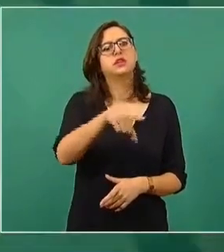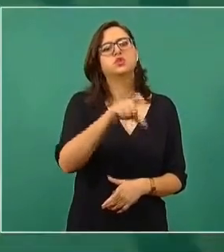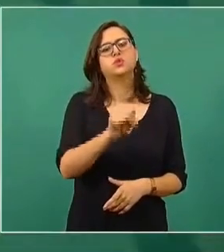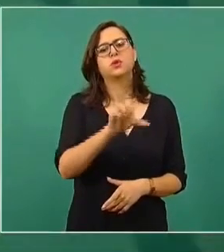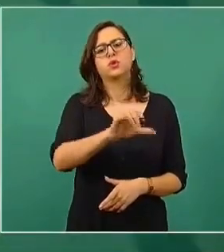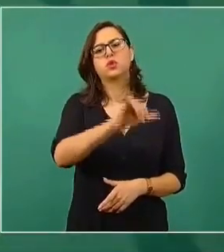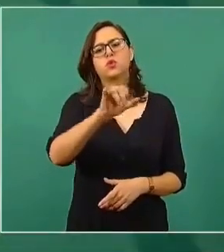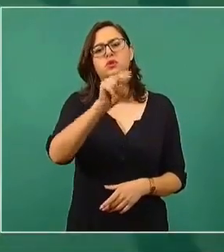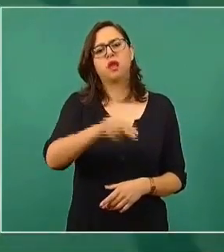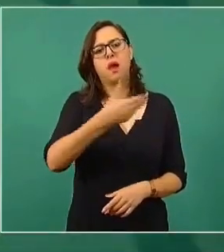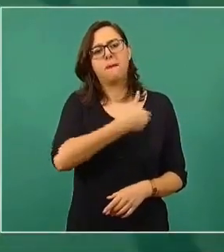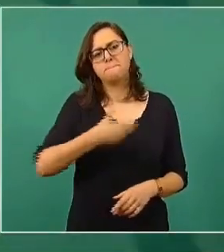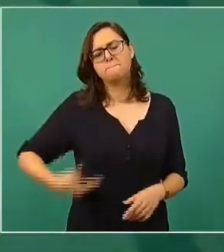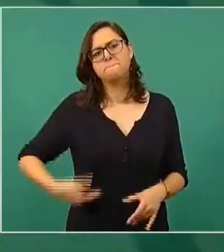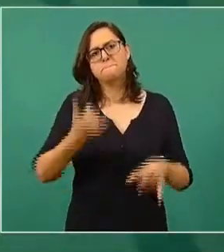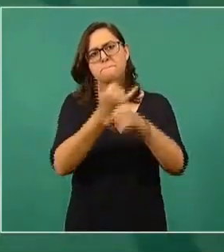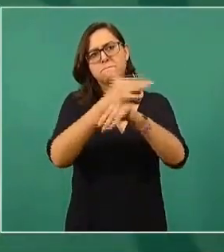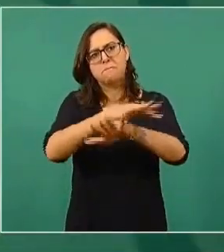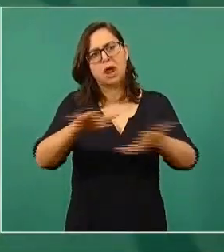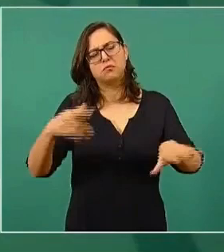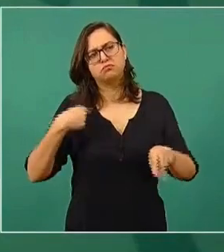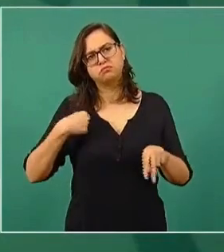Corte, porque